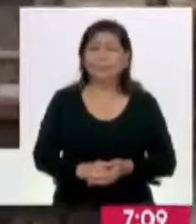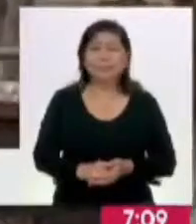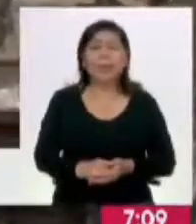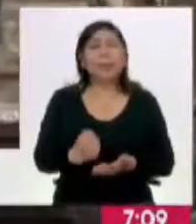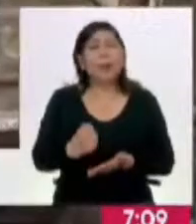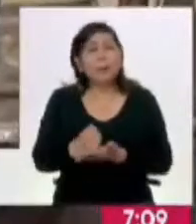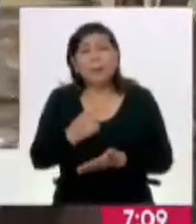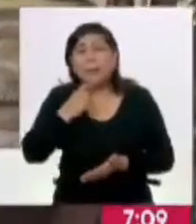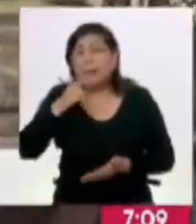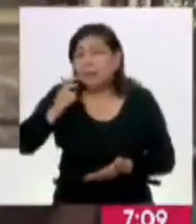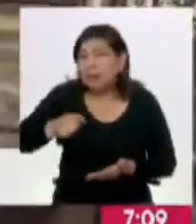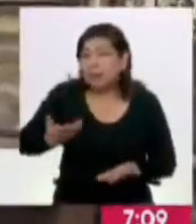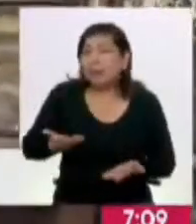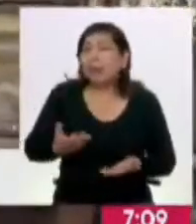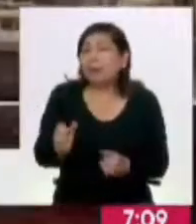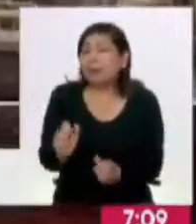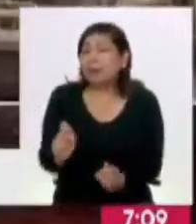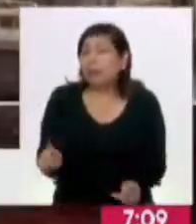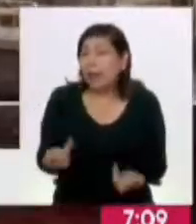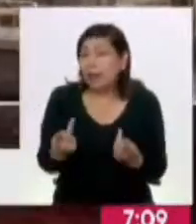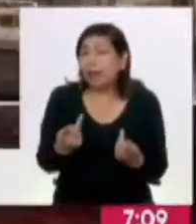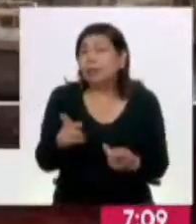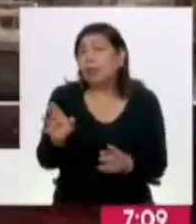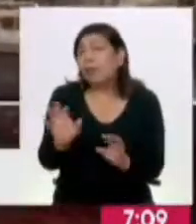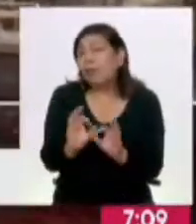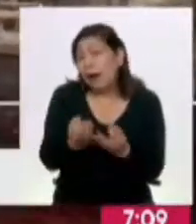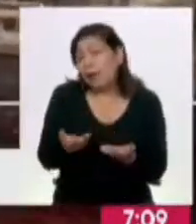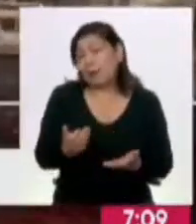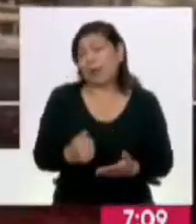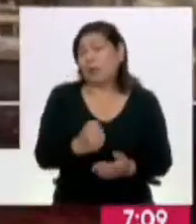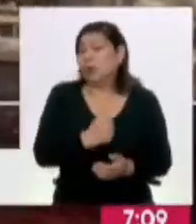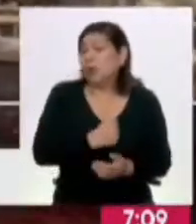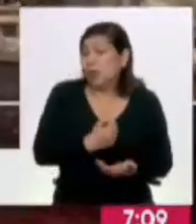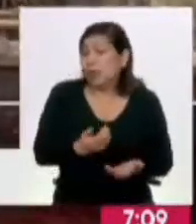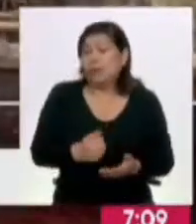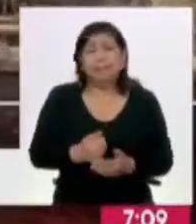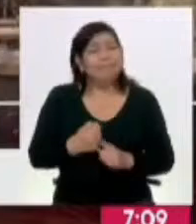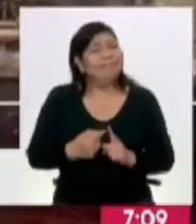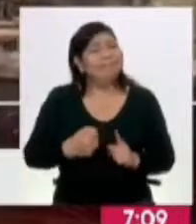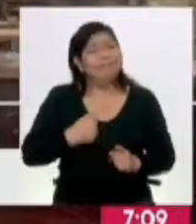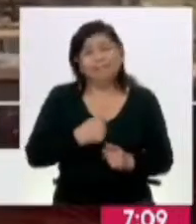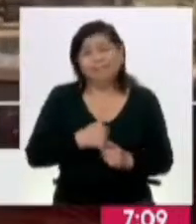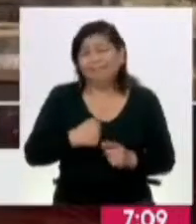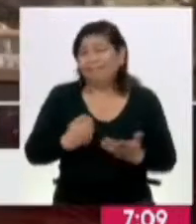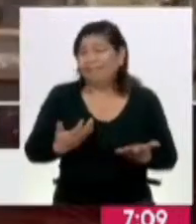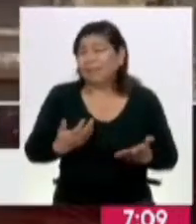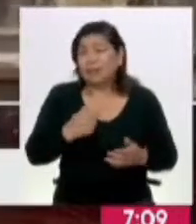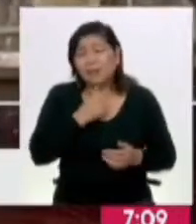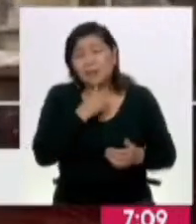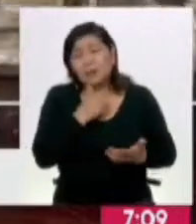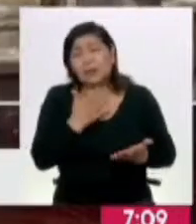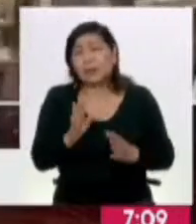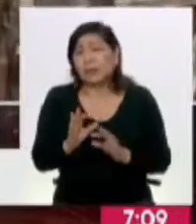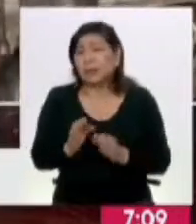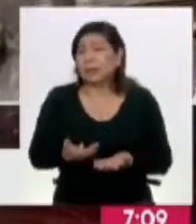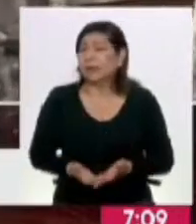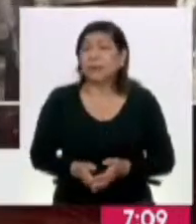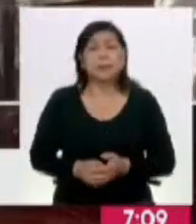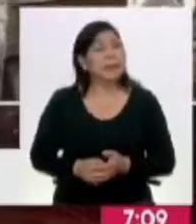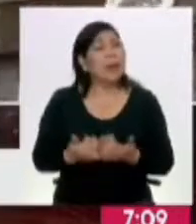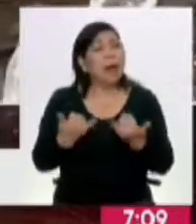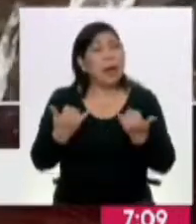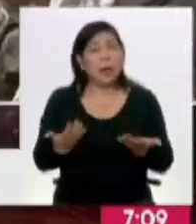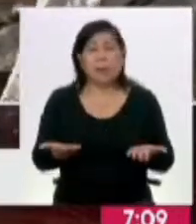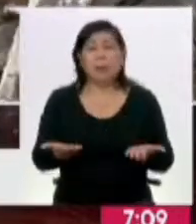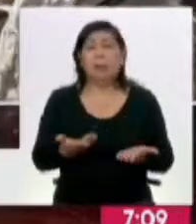para atender la emergencia o para salvar la salud de un ser querido. Lamentablemente debe ser doloroso también el hecho de que